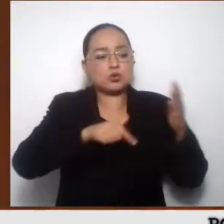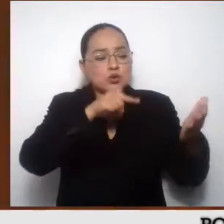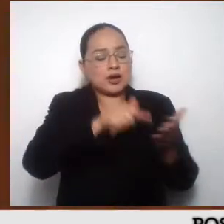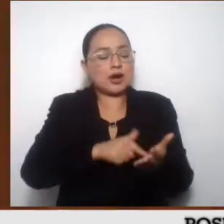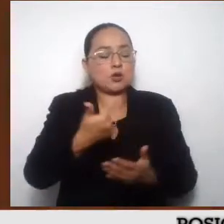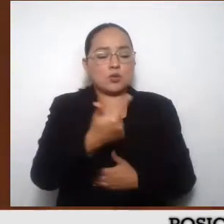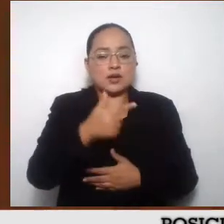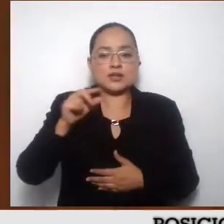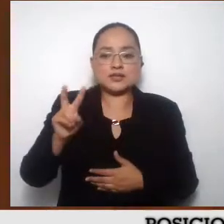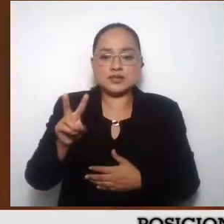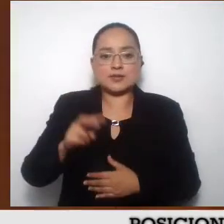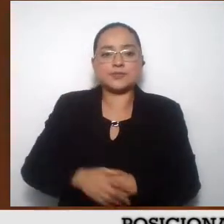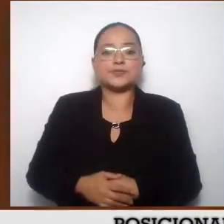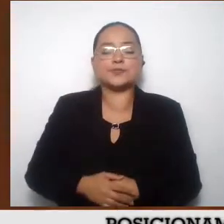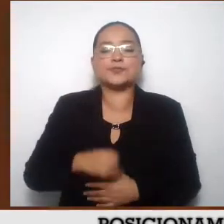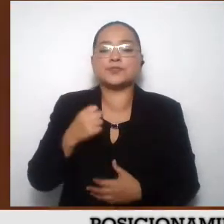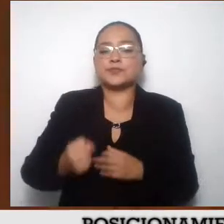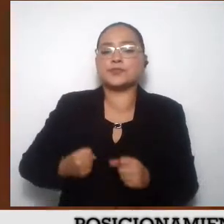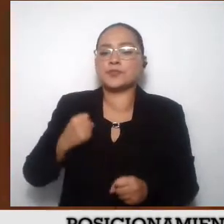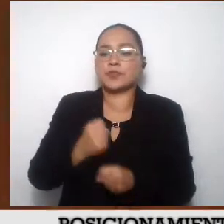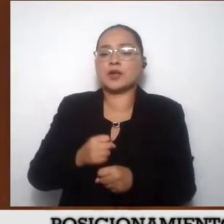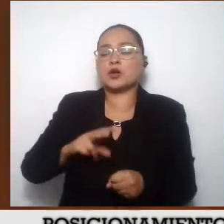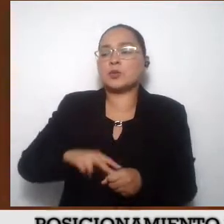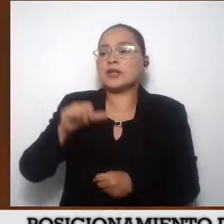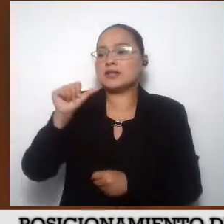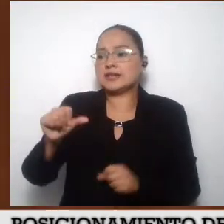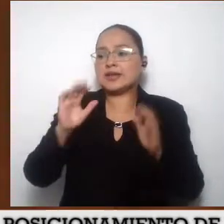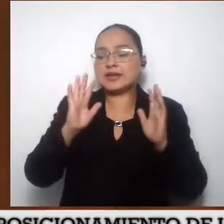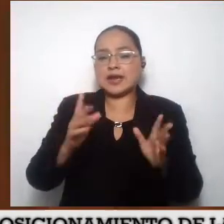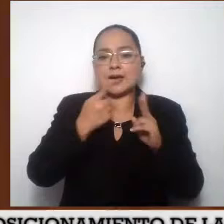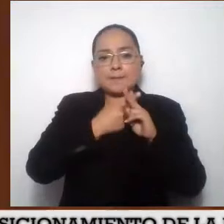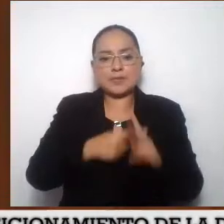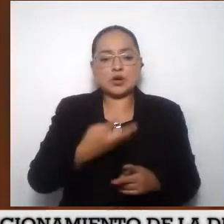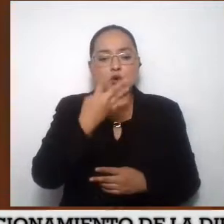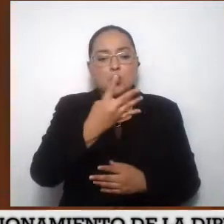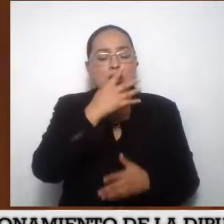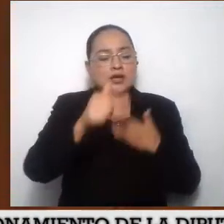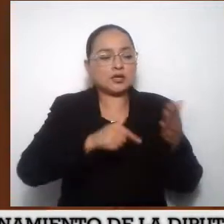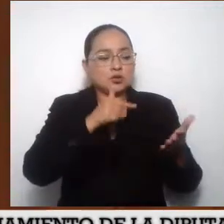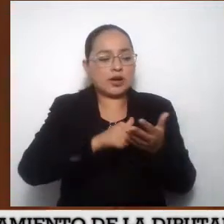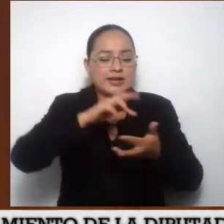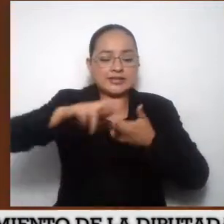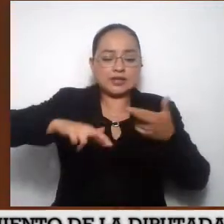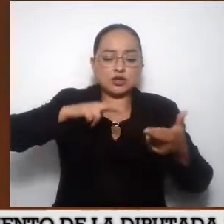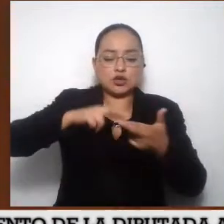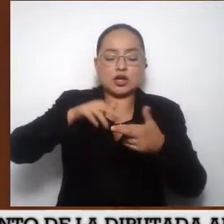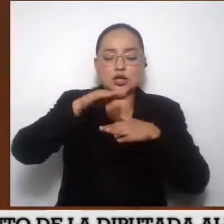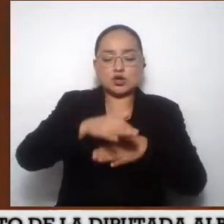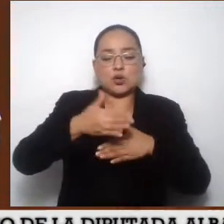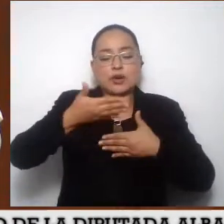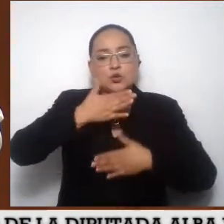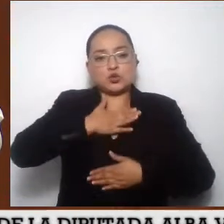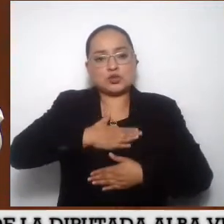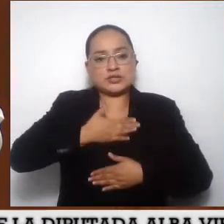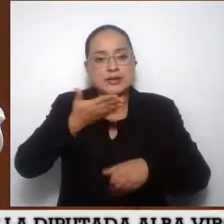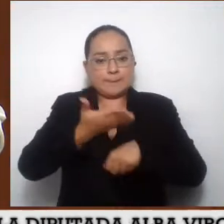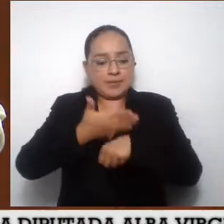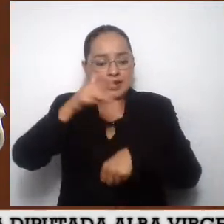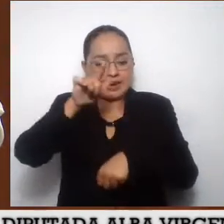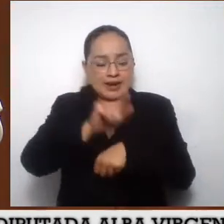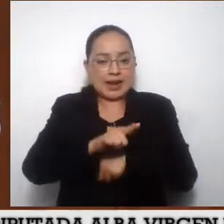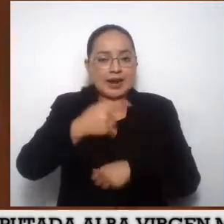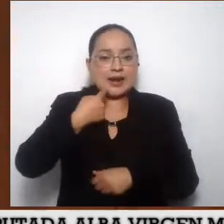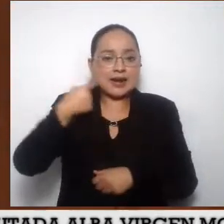año 2016 se pusieron en marcha 4 centros regionales de justicia penal acusatorio en